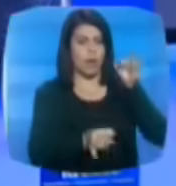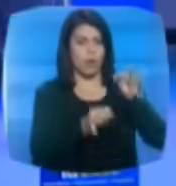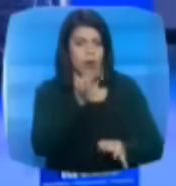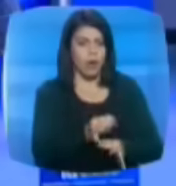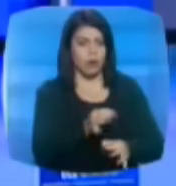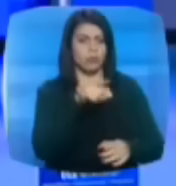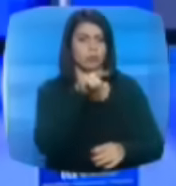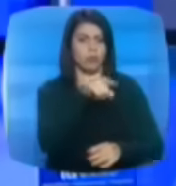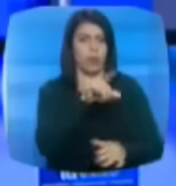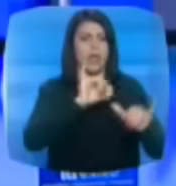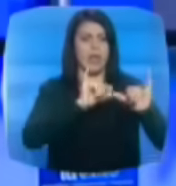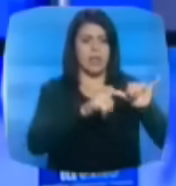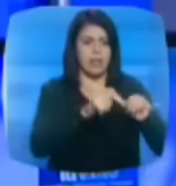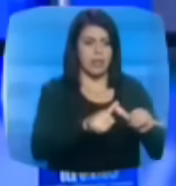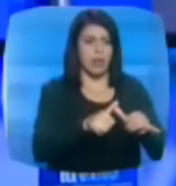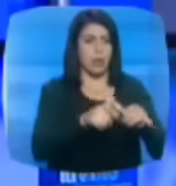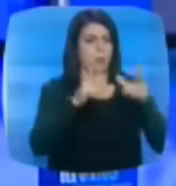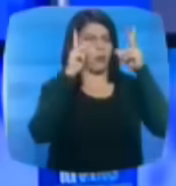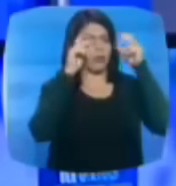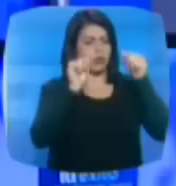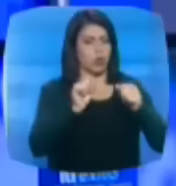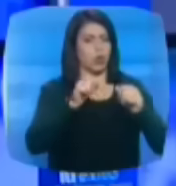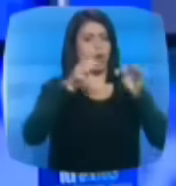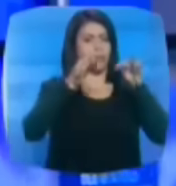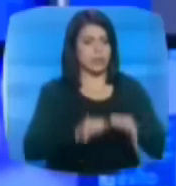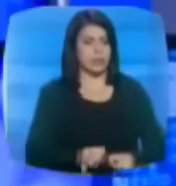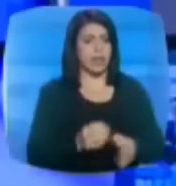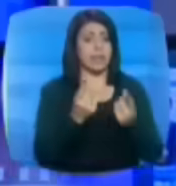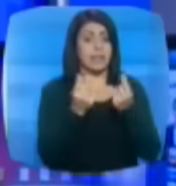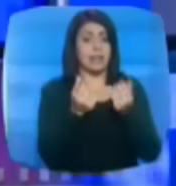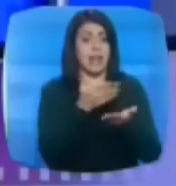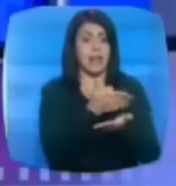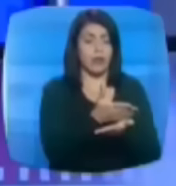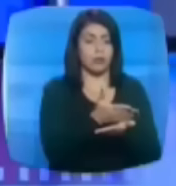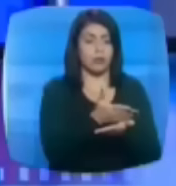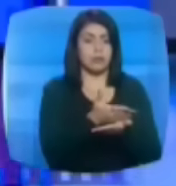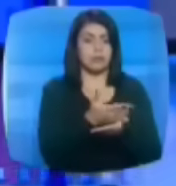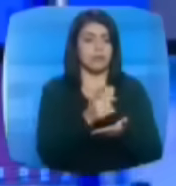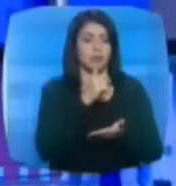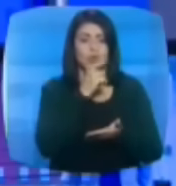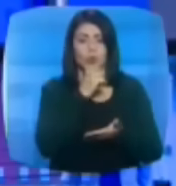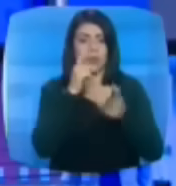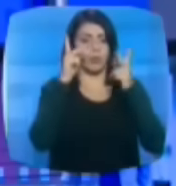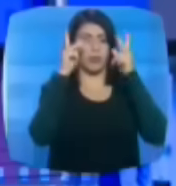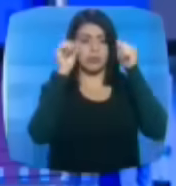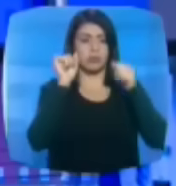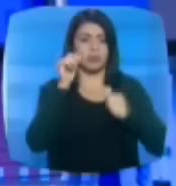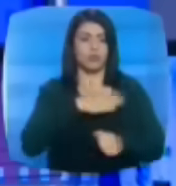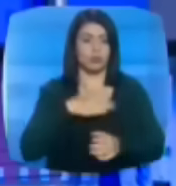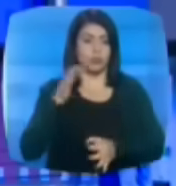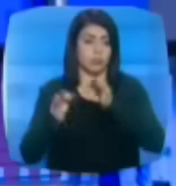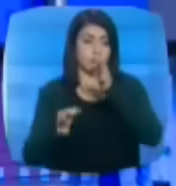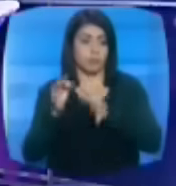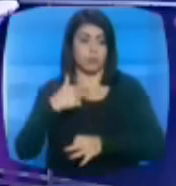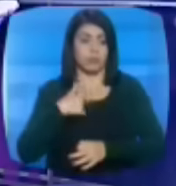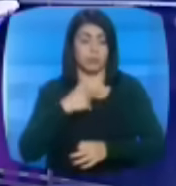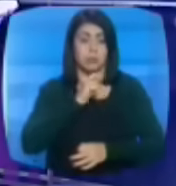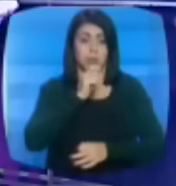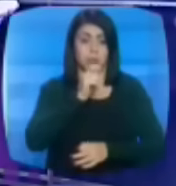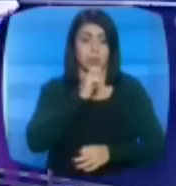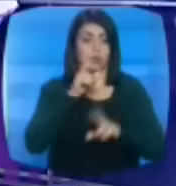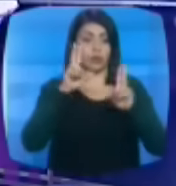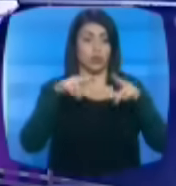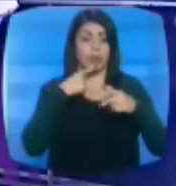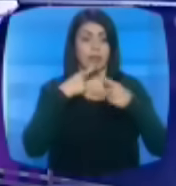abogado, tienes que ser ingeniero, porque estas carreras sí son formales y te van a dar dinero. Y resulta que no hay ninguna carrera, tú que eres abogado, ¿verdad? Y yo que soy periodista,